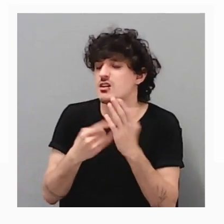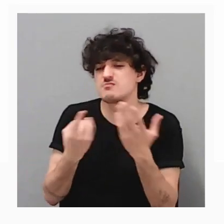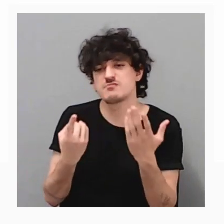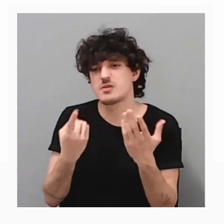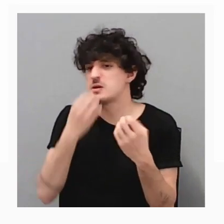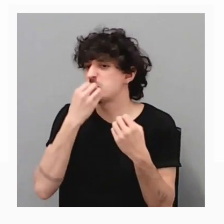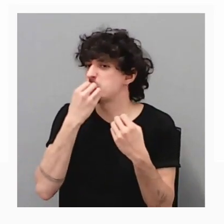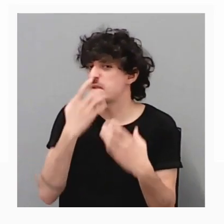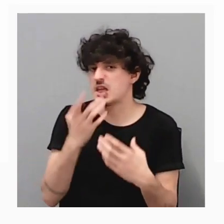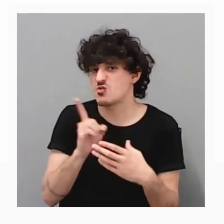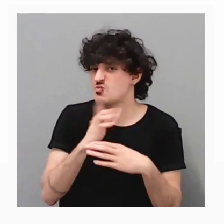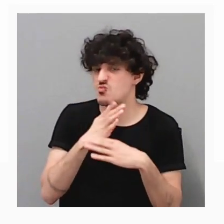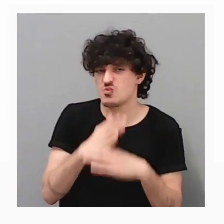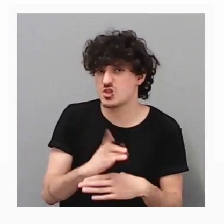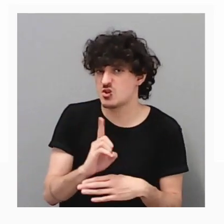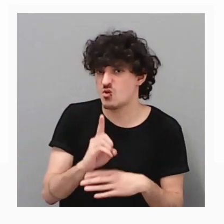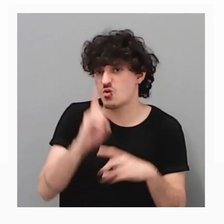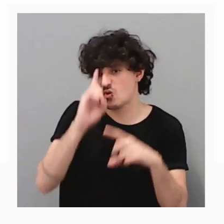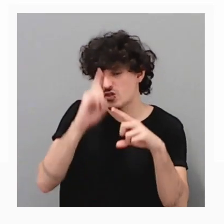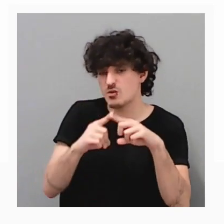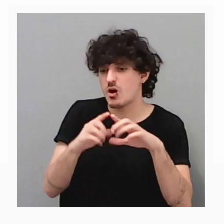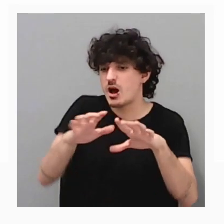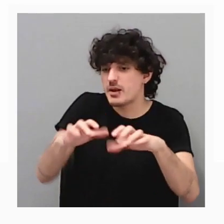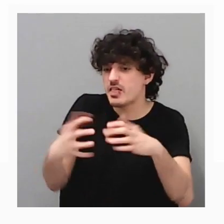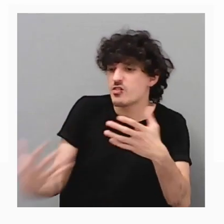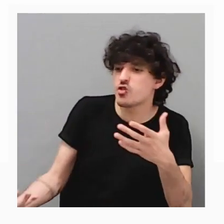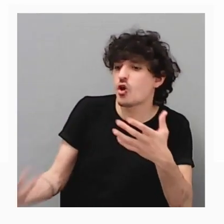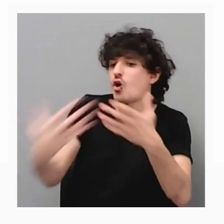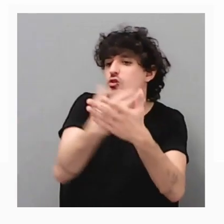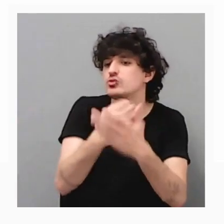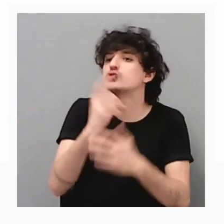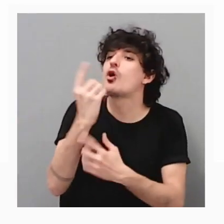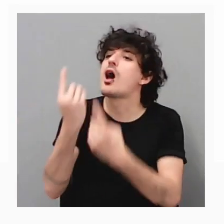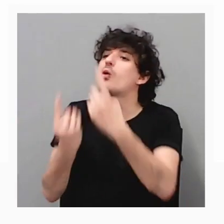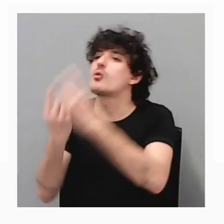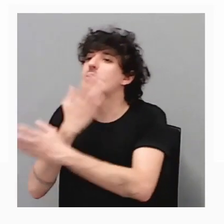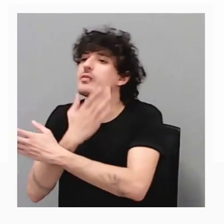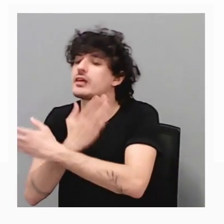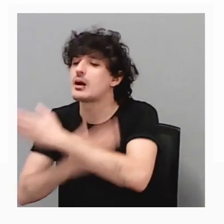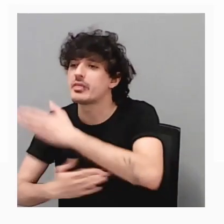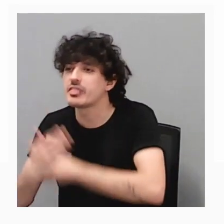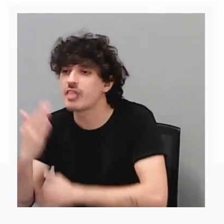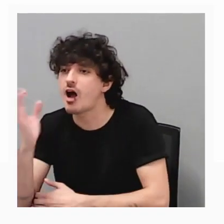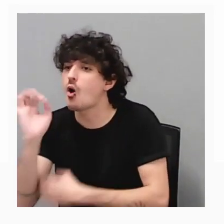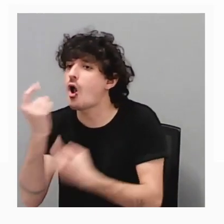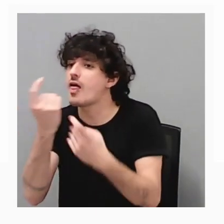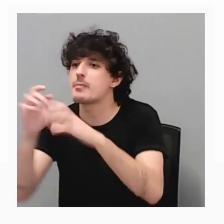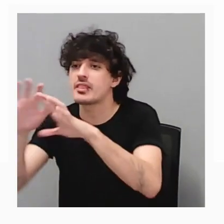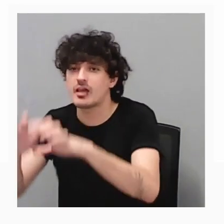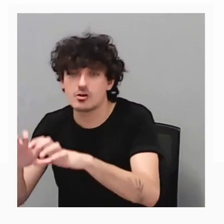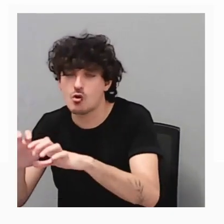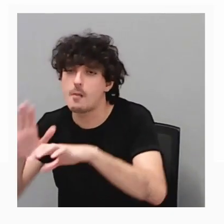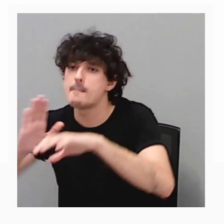de todos los alumnos, no solo de alumnos con discapacidad o necesidades de aprendizaje, para todos los alumnos, pero también